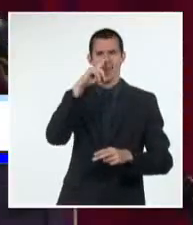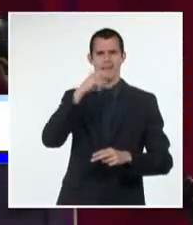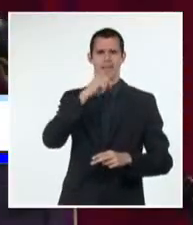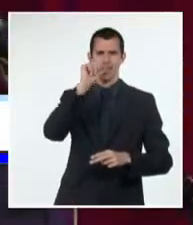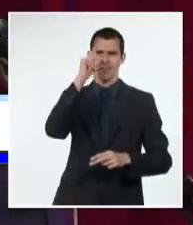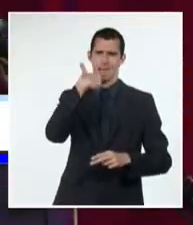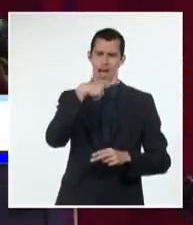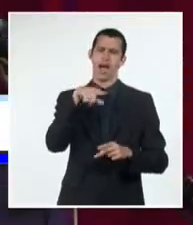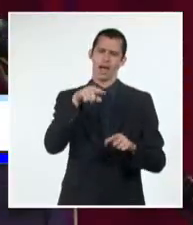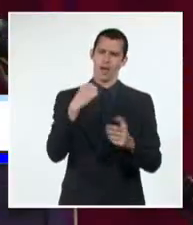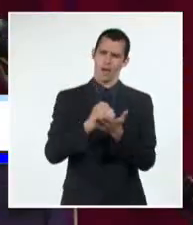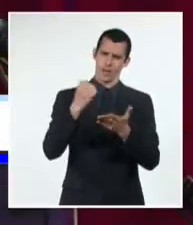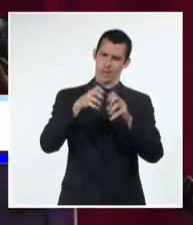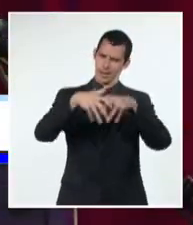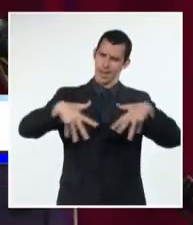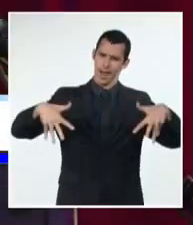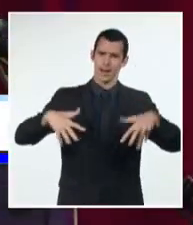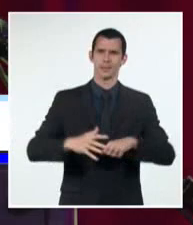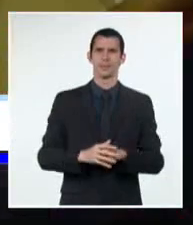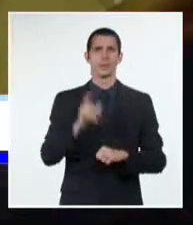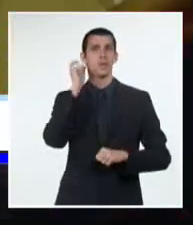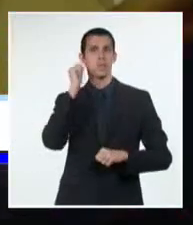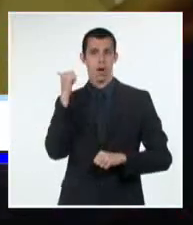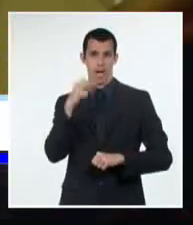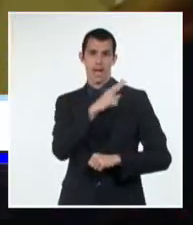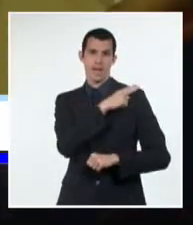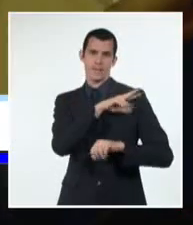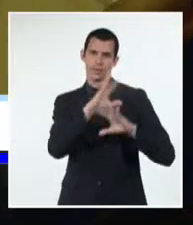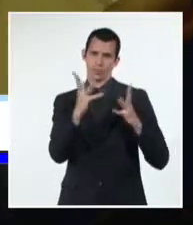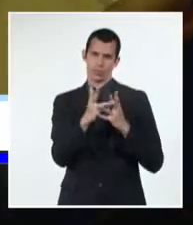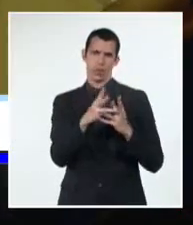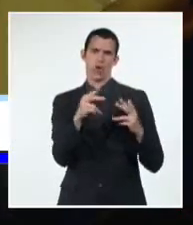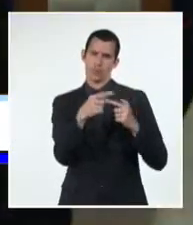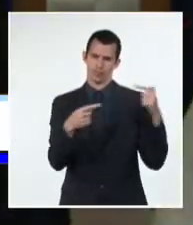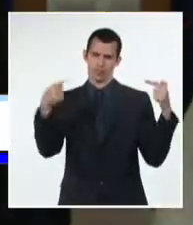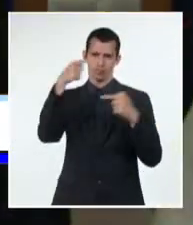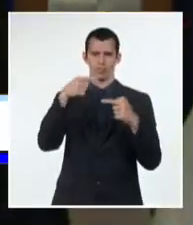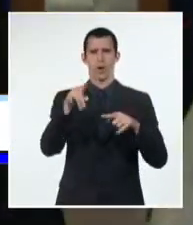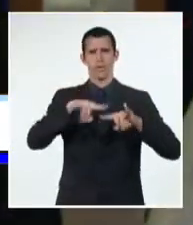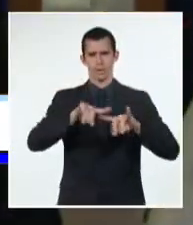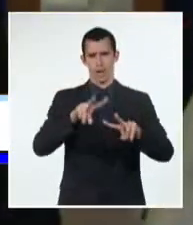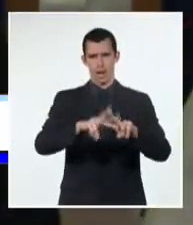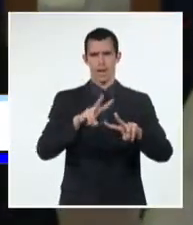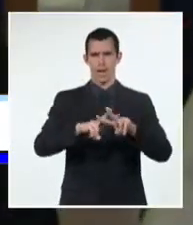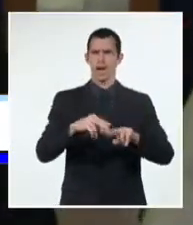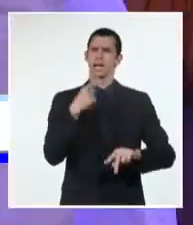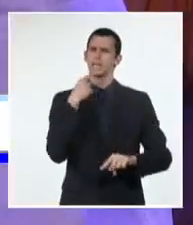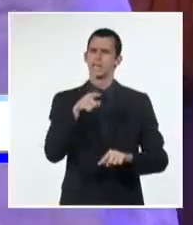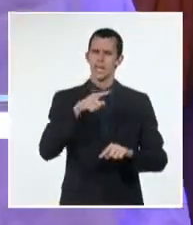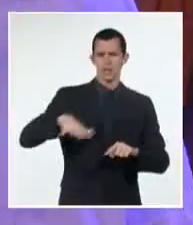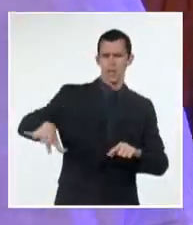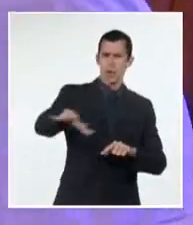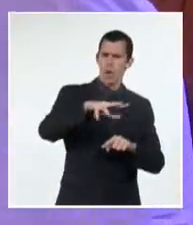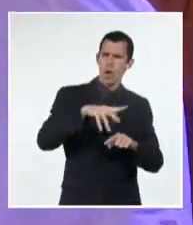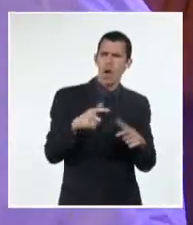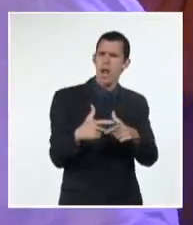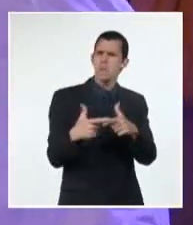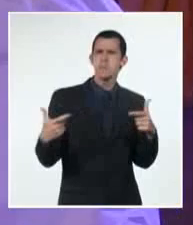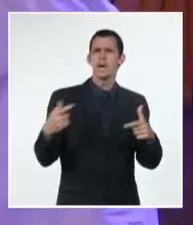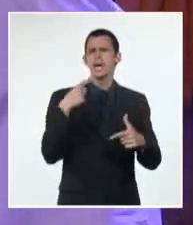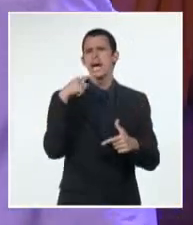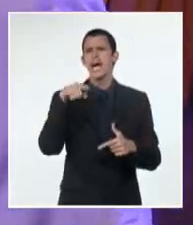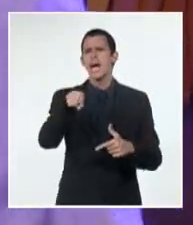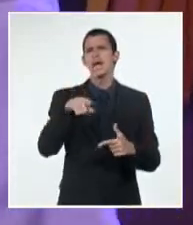de Ciencias Médicas de La Habana, doctora Mayrin Lago, destacó que la mayoría de estos jóvenes representan a 8